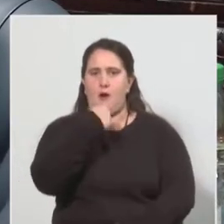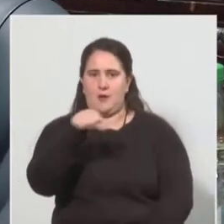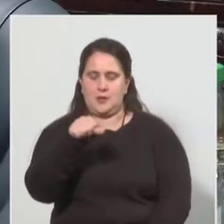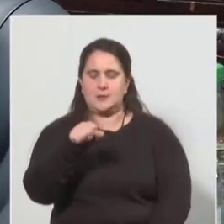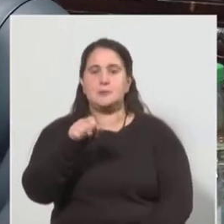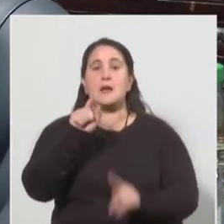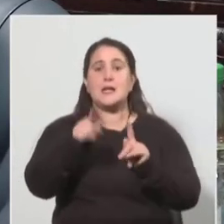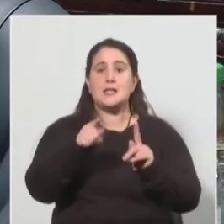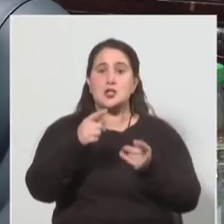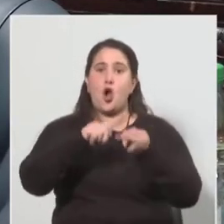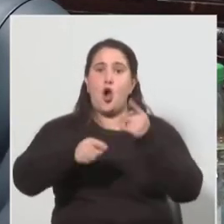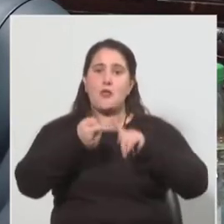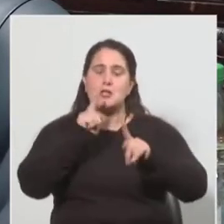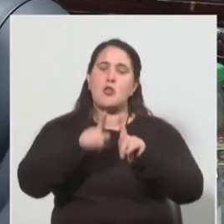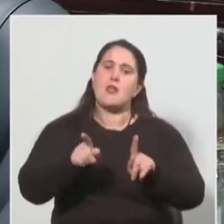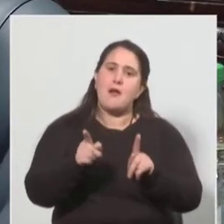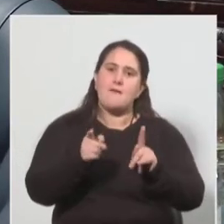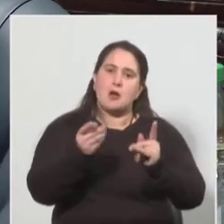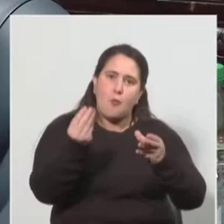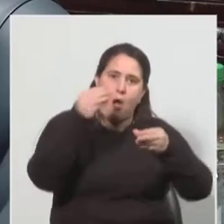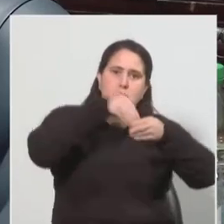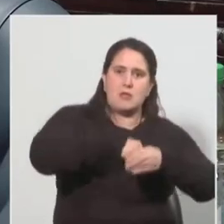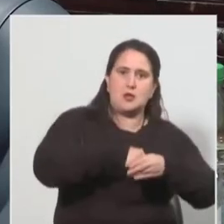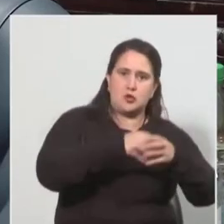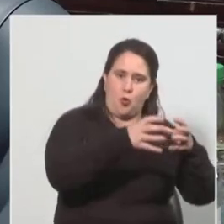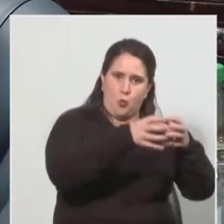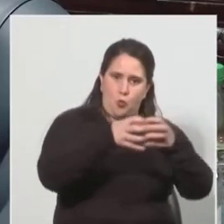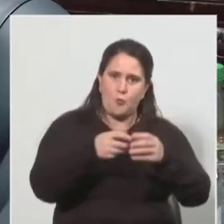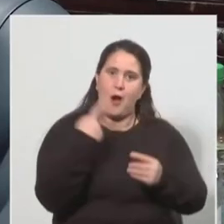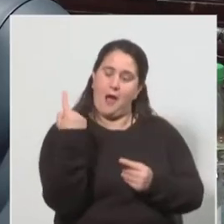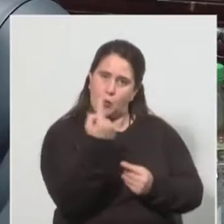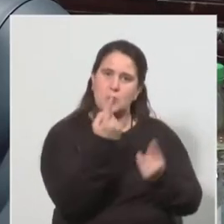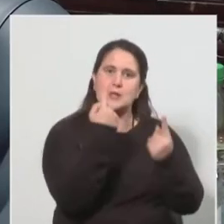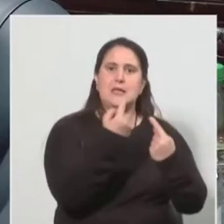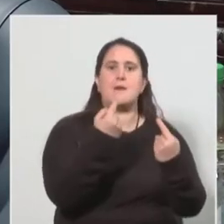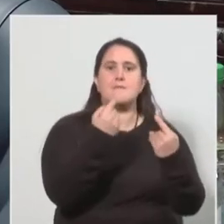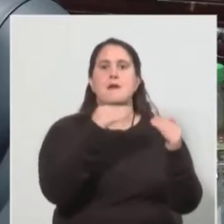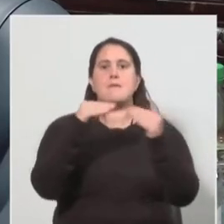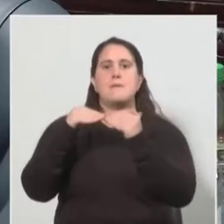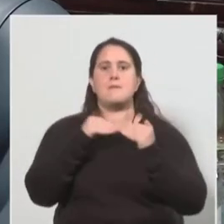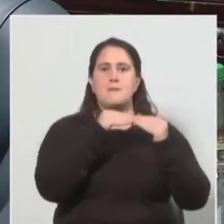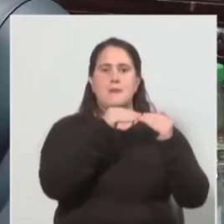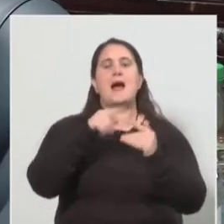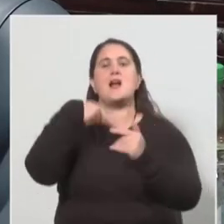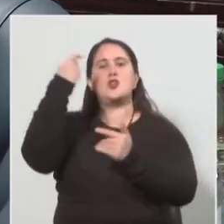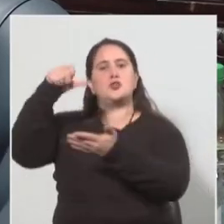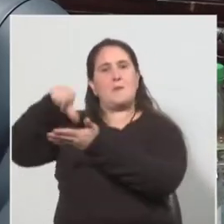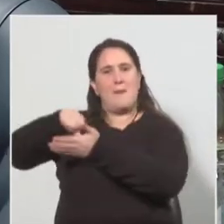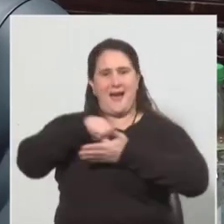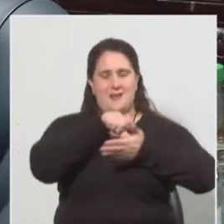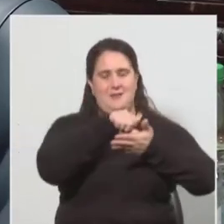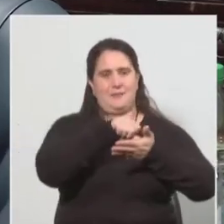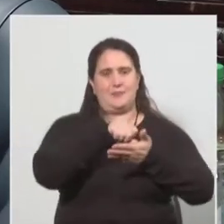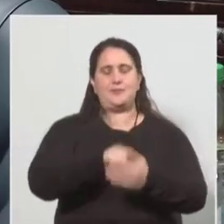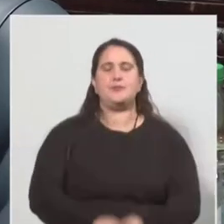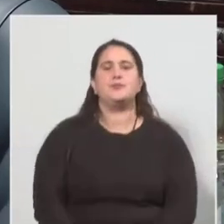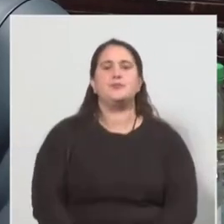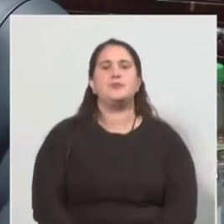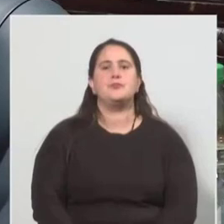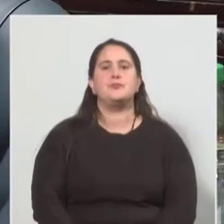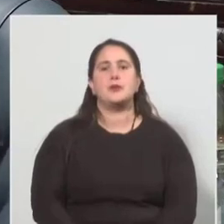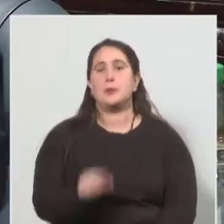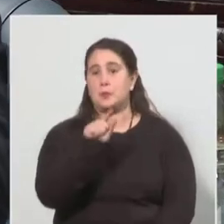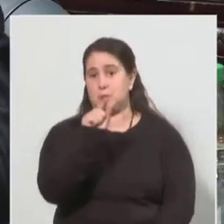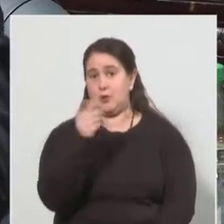procesar tanto a nivel interno como con sus pares en el exterior. En una